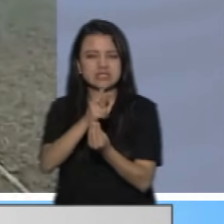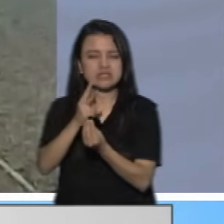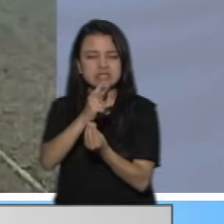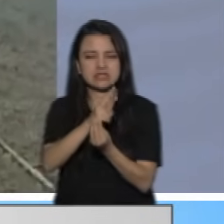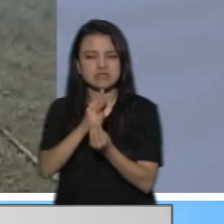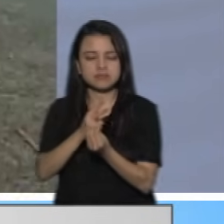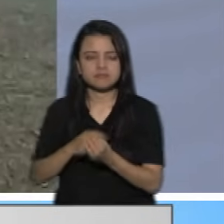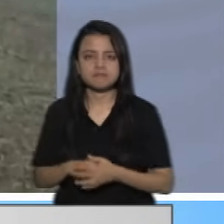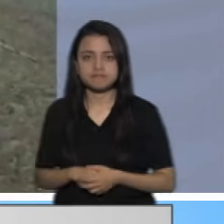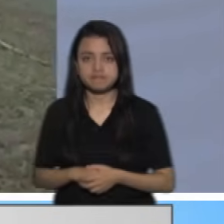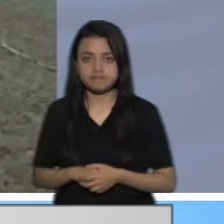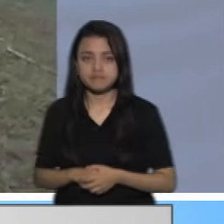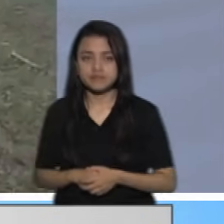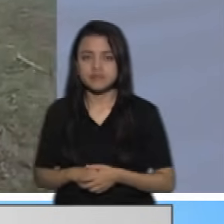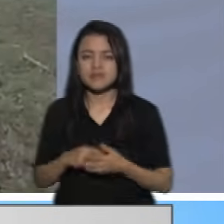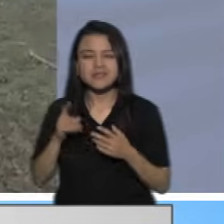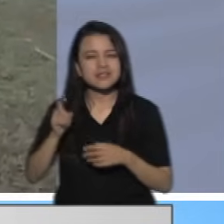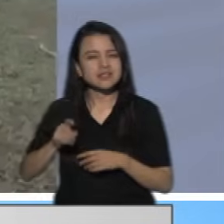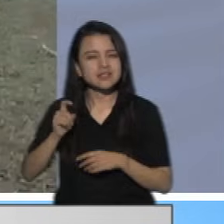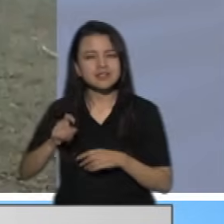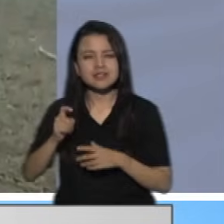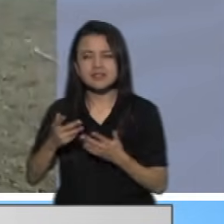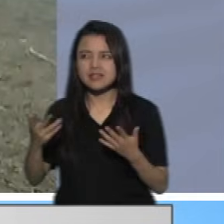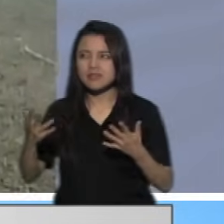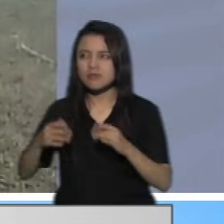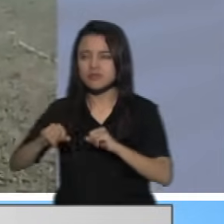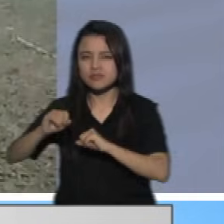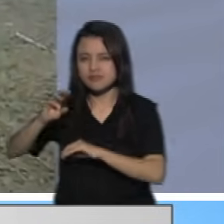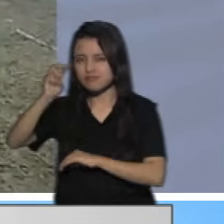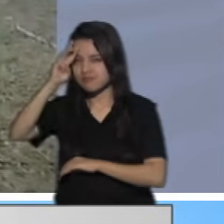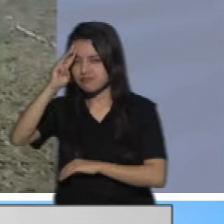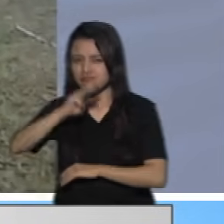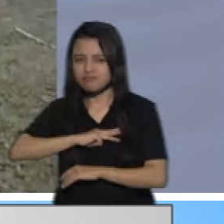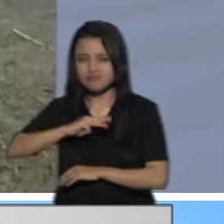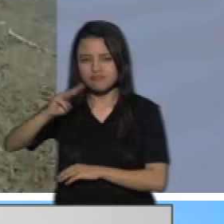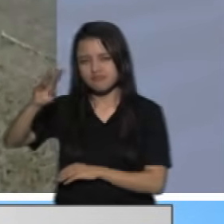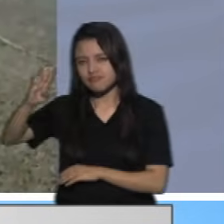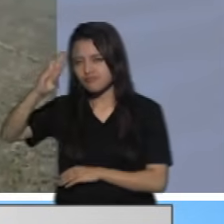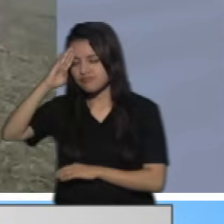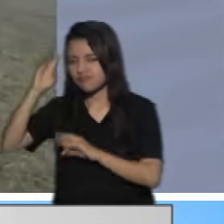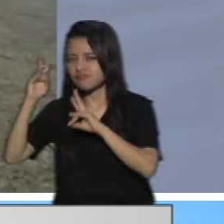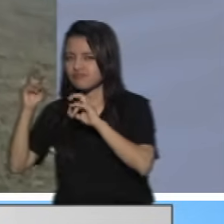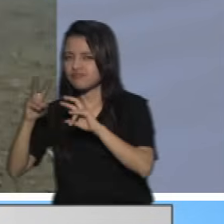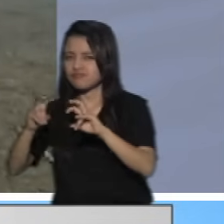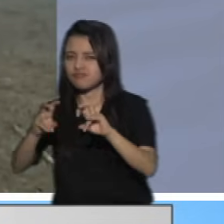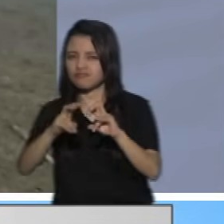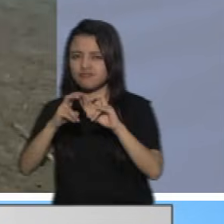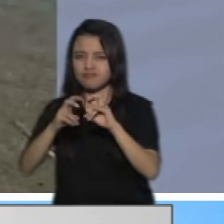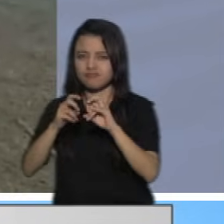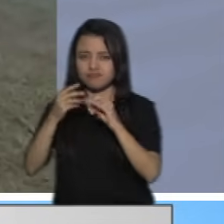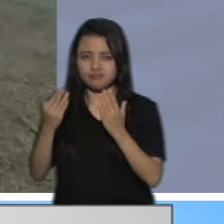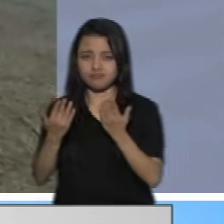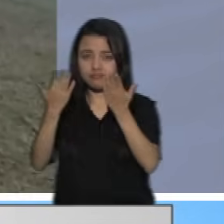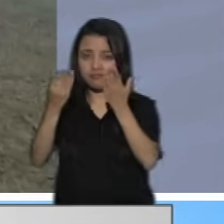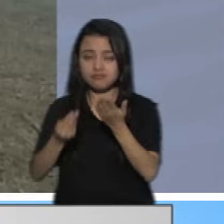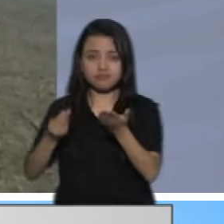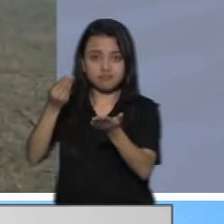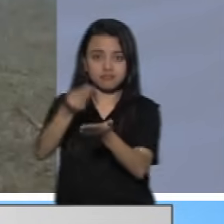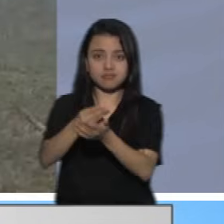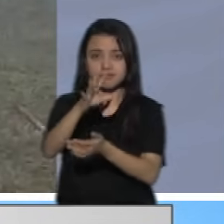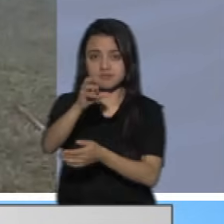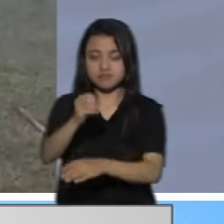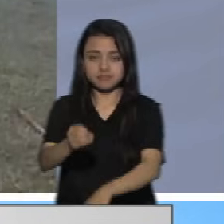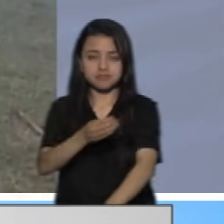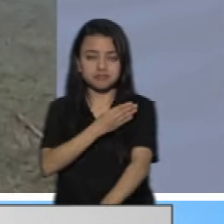muy importante, visibilizar y facilitar las labores de inteligencia y de investigación criminal con un ofrecimiento de hasta 50